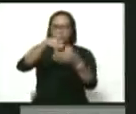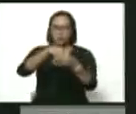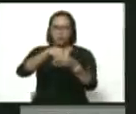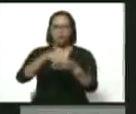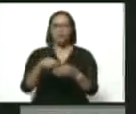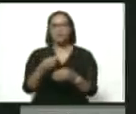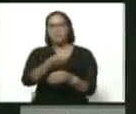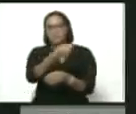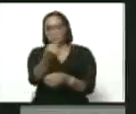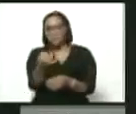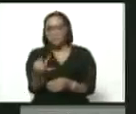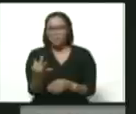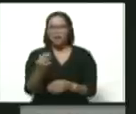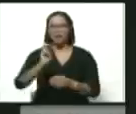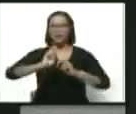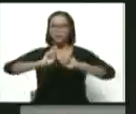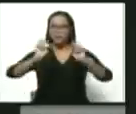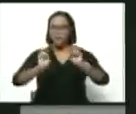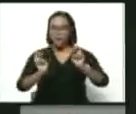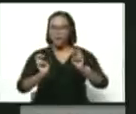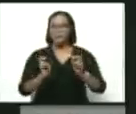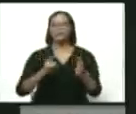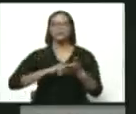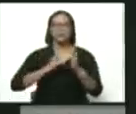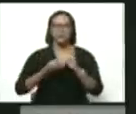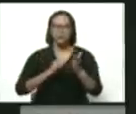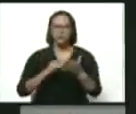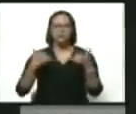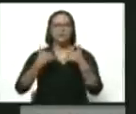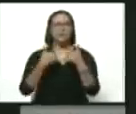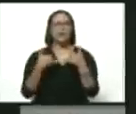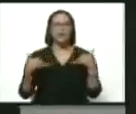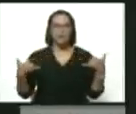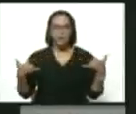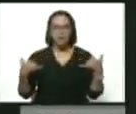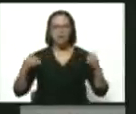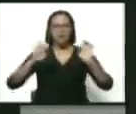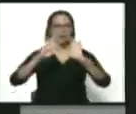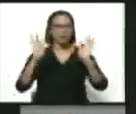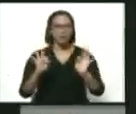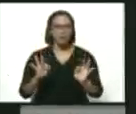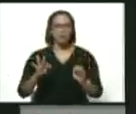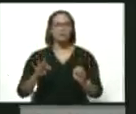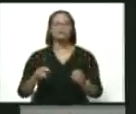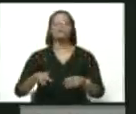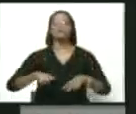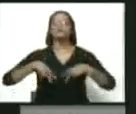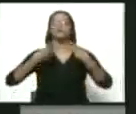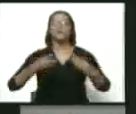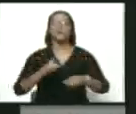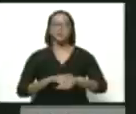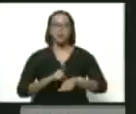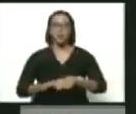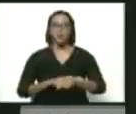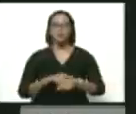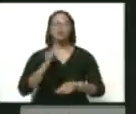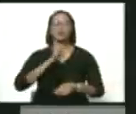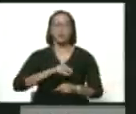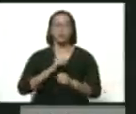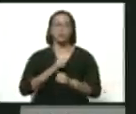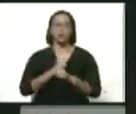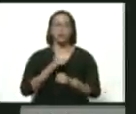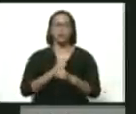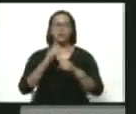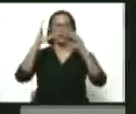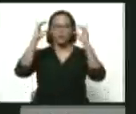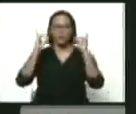otros temas. La definición de las líneas estratégicas de la nueva etapa, uh-huh. En eso estamos trabajando, la definición